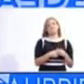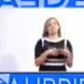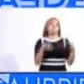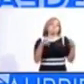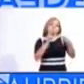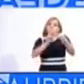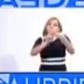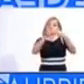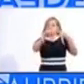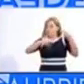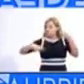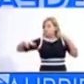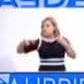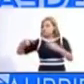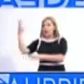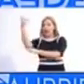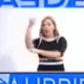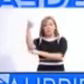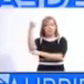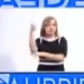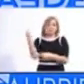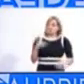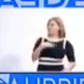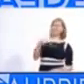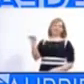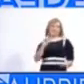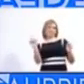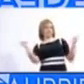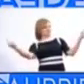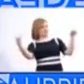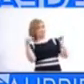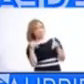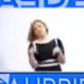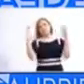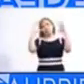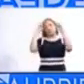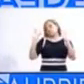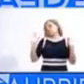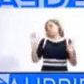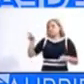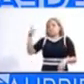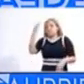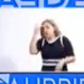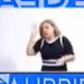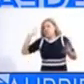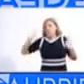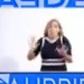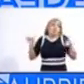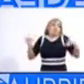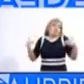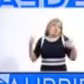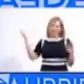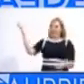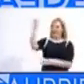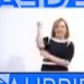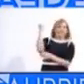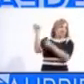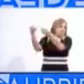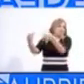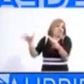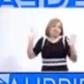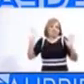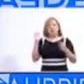gana de acompañarnos esta noche, en mi opinión, porque él sabe que aquí en este foro él definitivamente no gana. Pero pasemos a algo